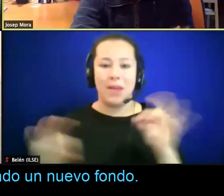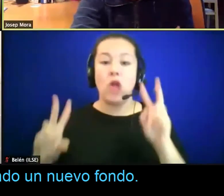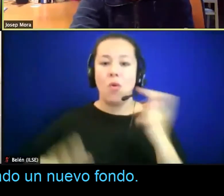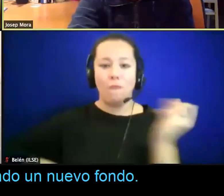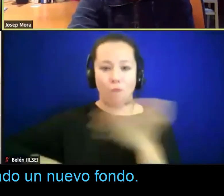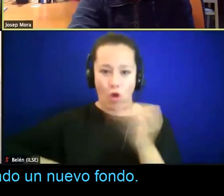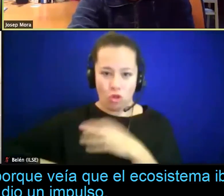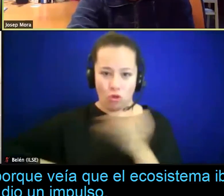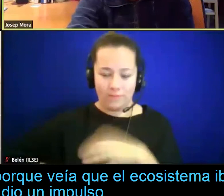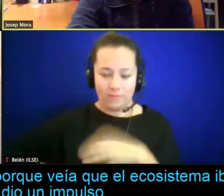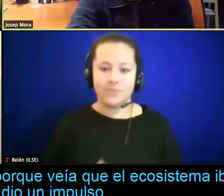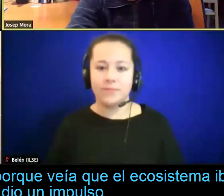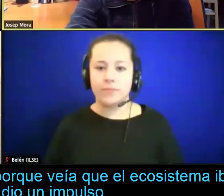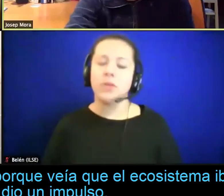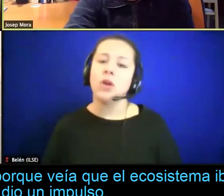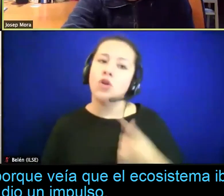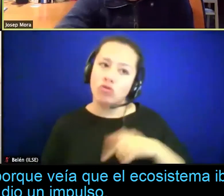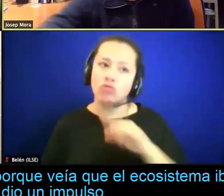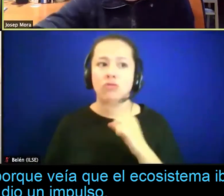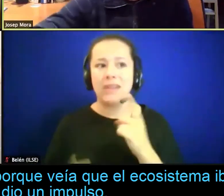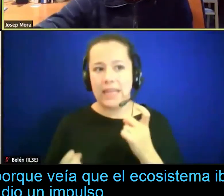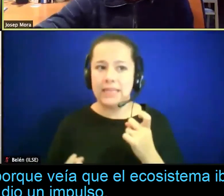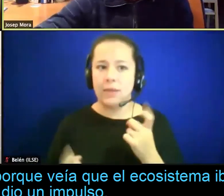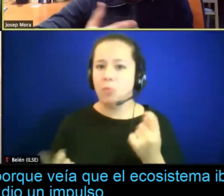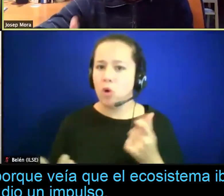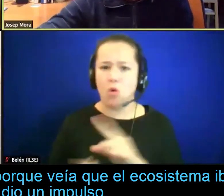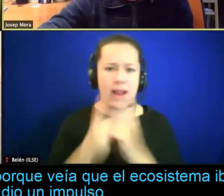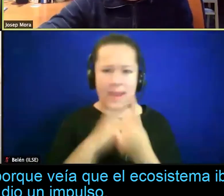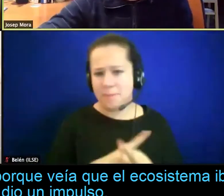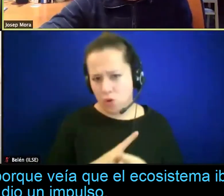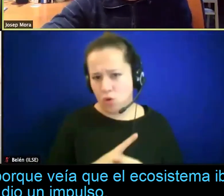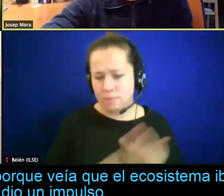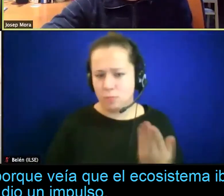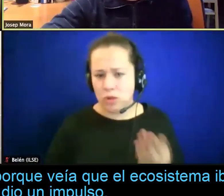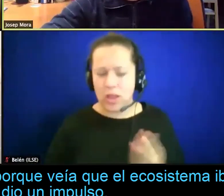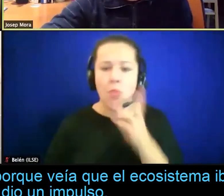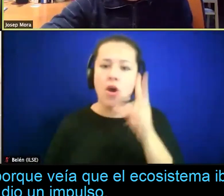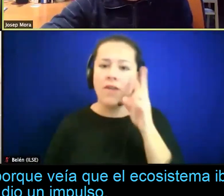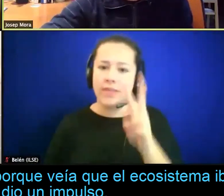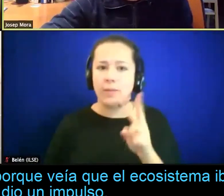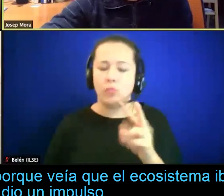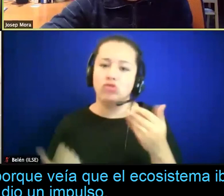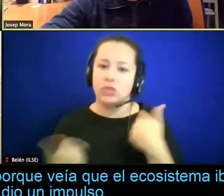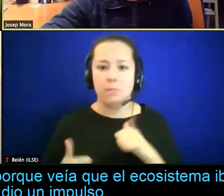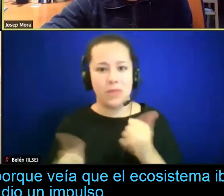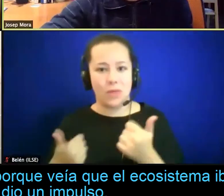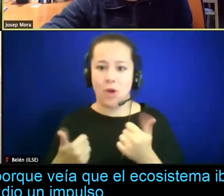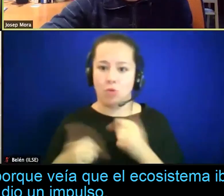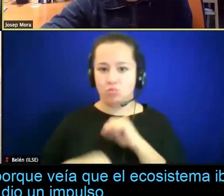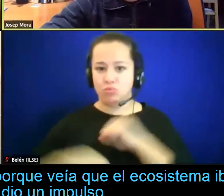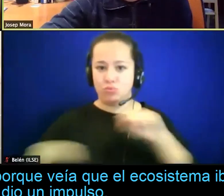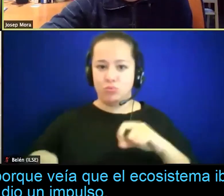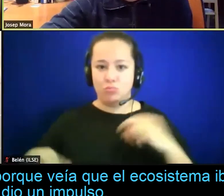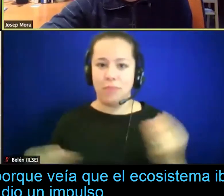Ship2B vio la necesidad de dar un salto sustancial porque veía que el ecosistema iba madurando, ¿no? y